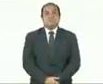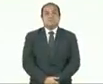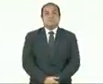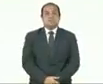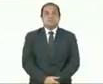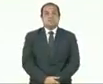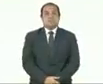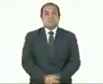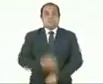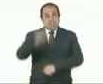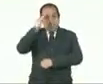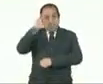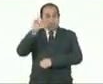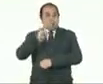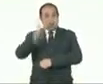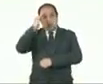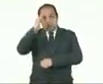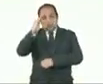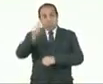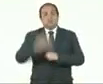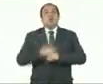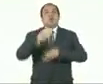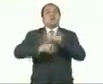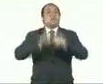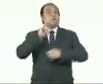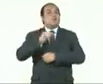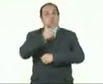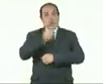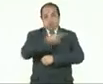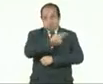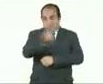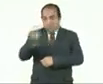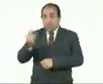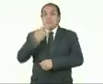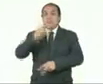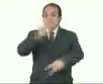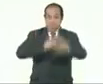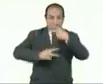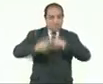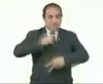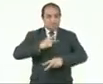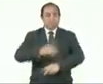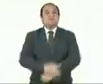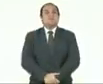sociales. Damas y caballeros, sean todas y todos bienvenidos.